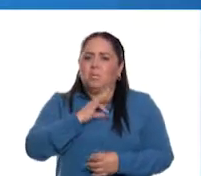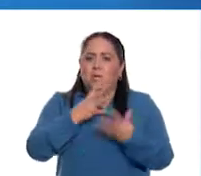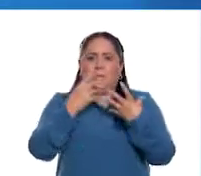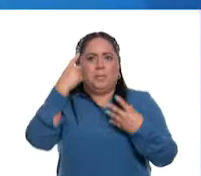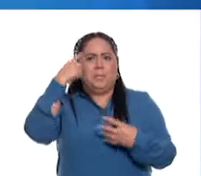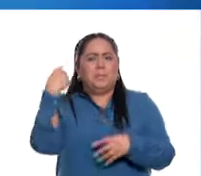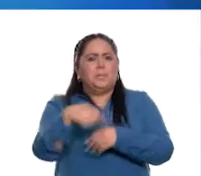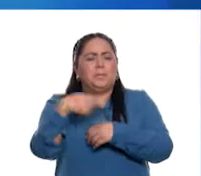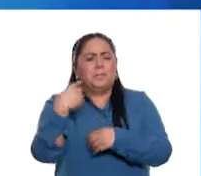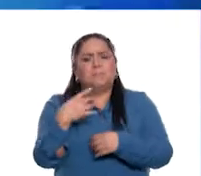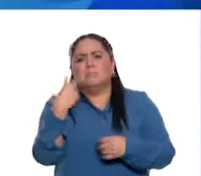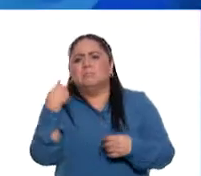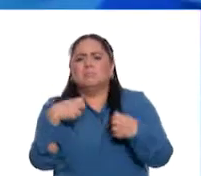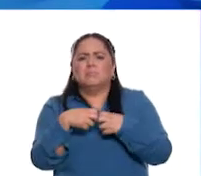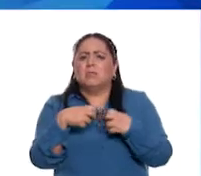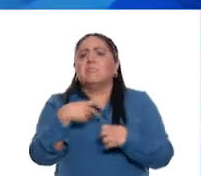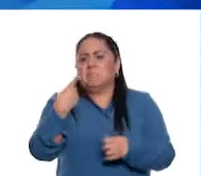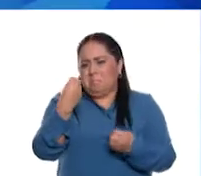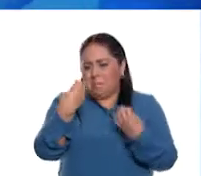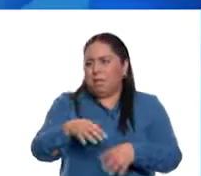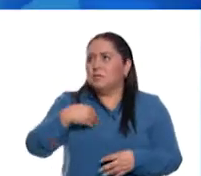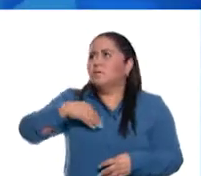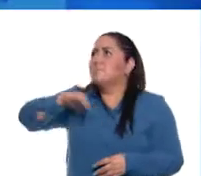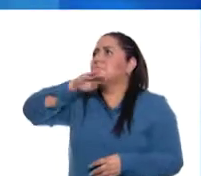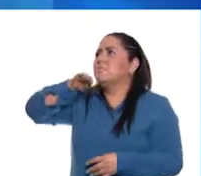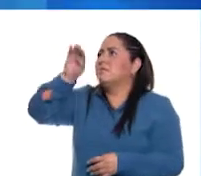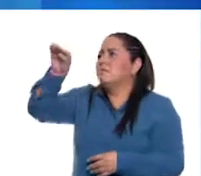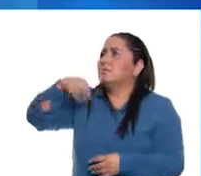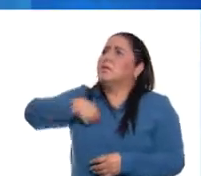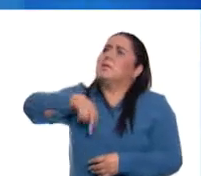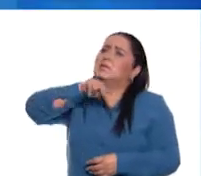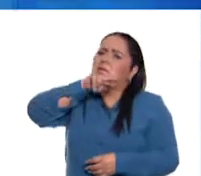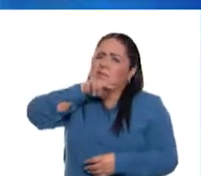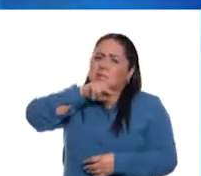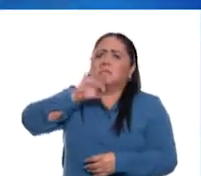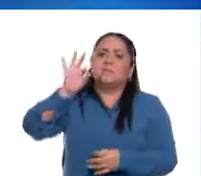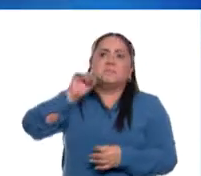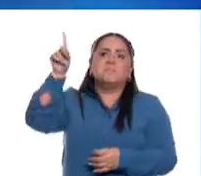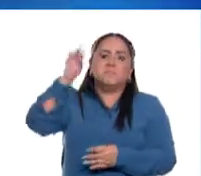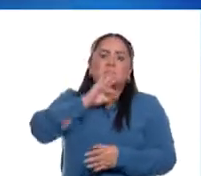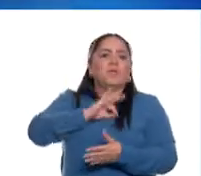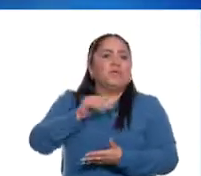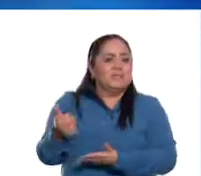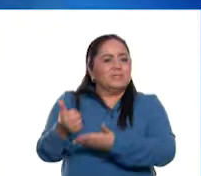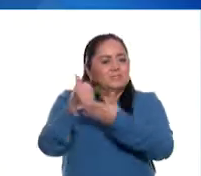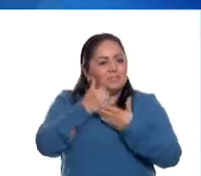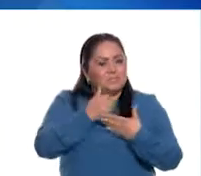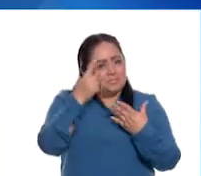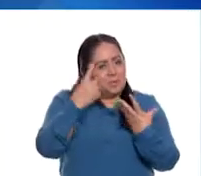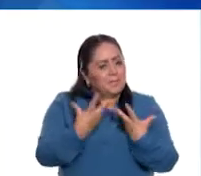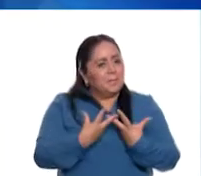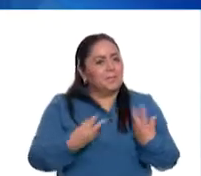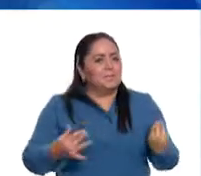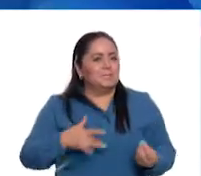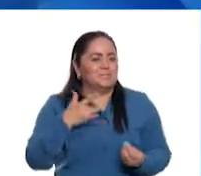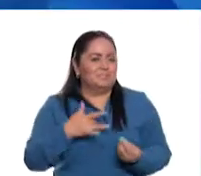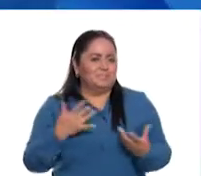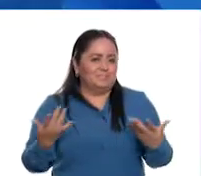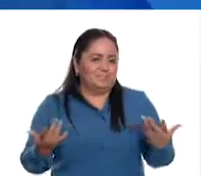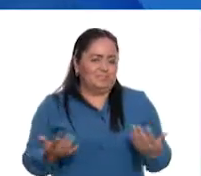mucho tiempo. Por ejemplo, le pude haber dicho a mi mamá sobre mi preocupación y seguramente ella me habría ayudado a regular lo que